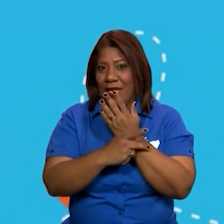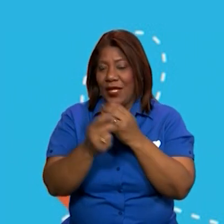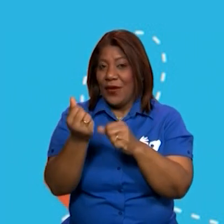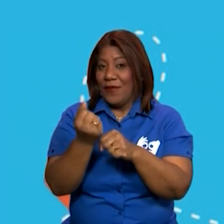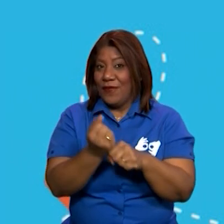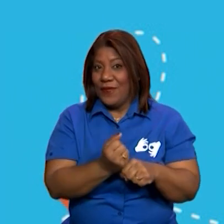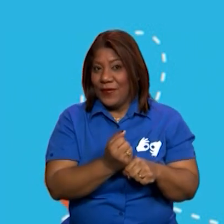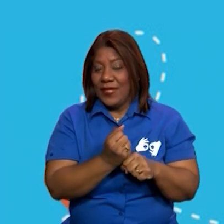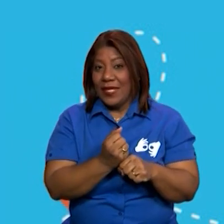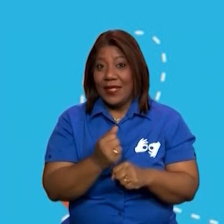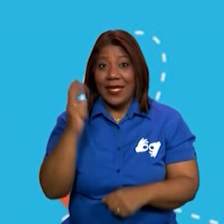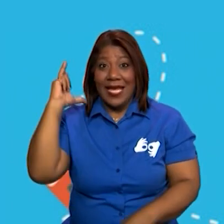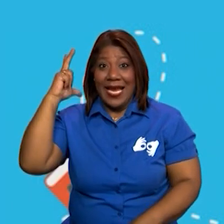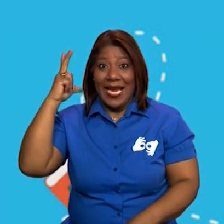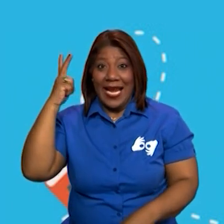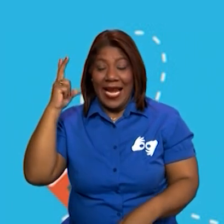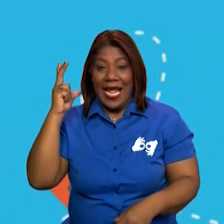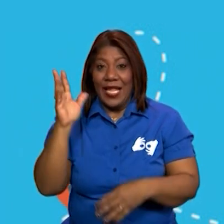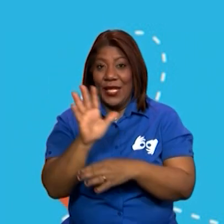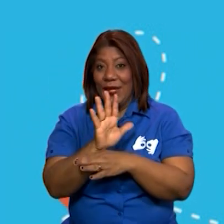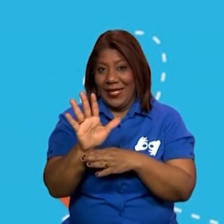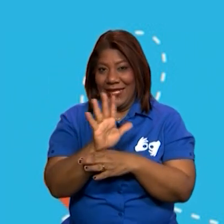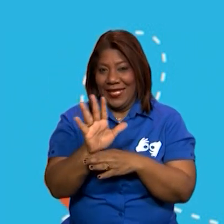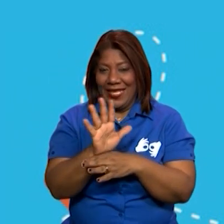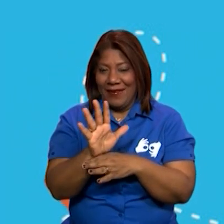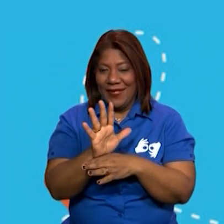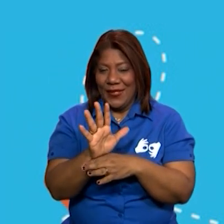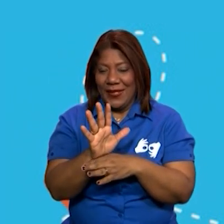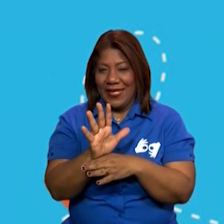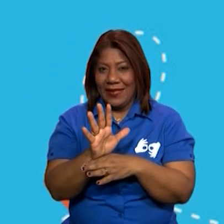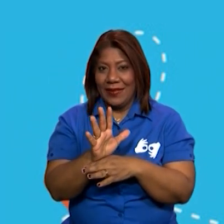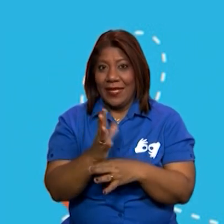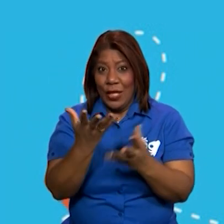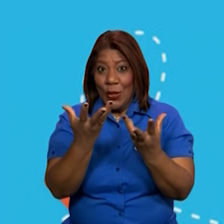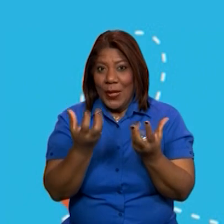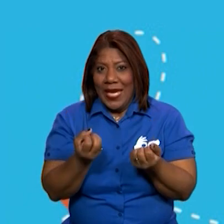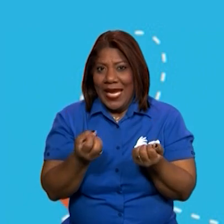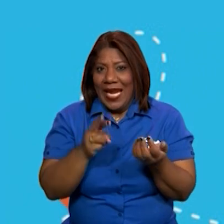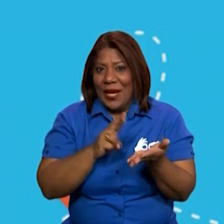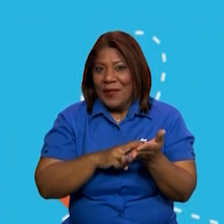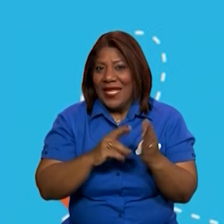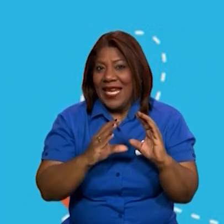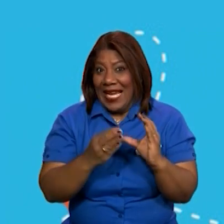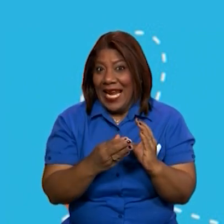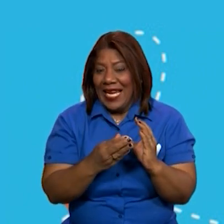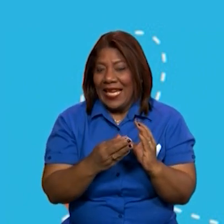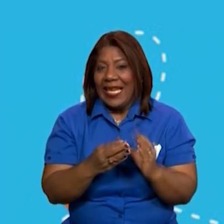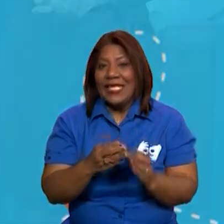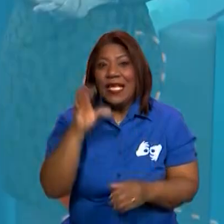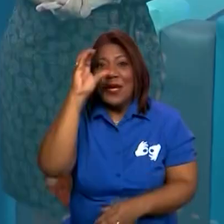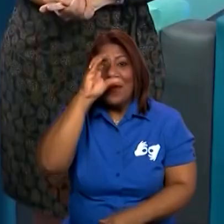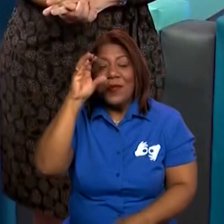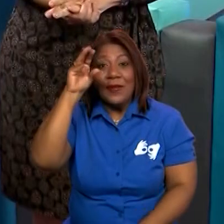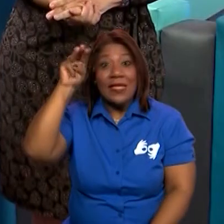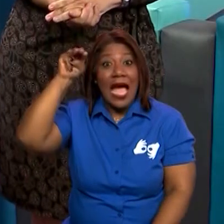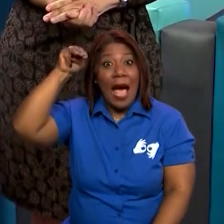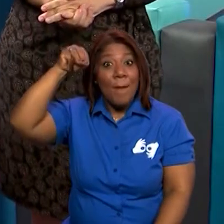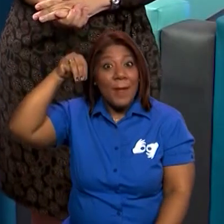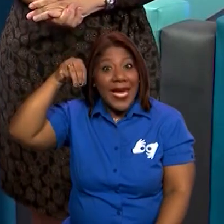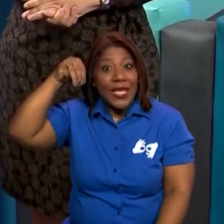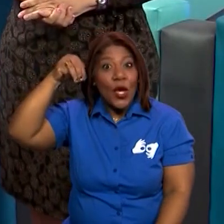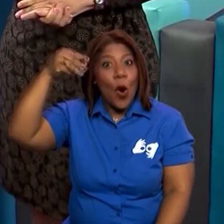fundaciones, radioemisoras y televisoras. Si quieres revivir esta clase, puedes verla por la aplicación